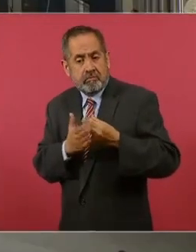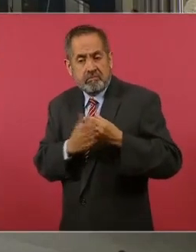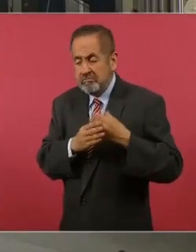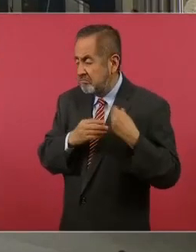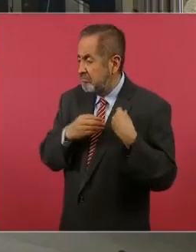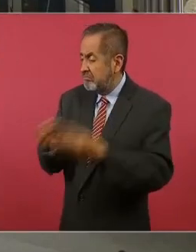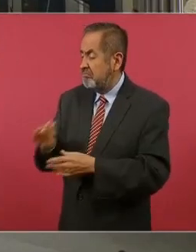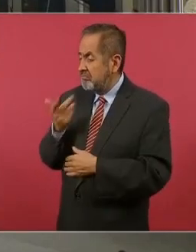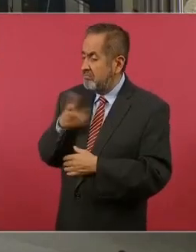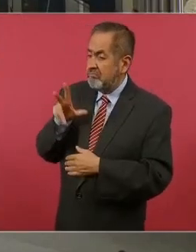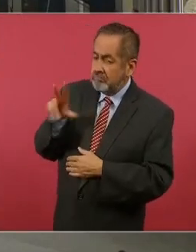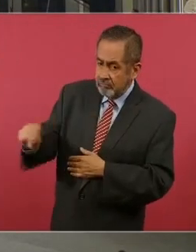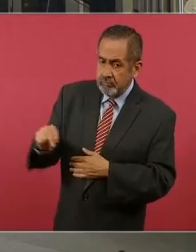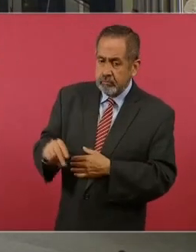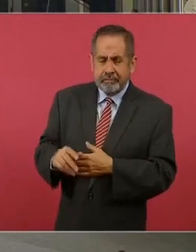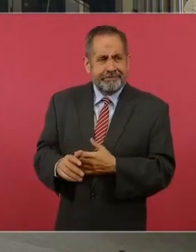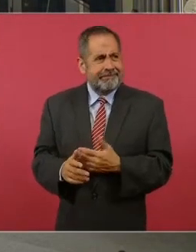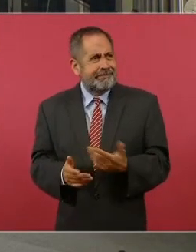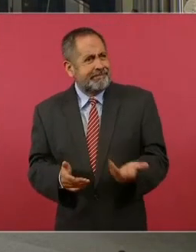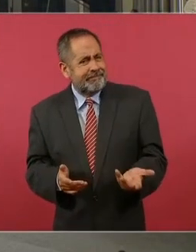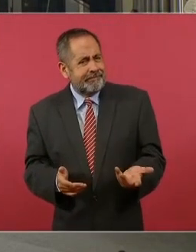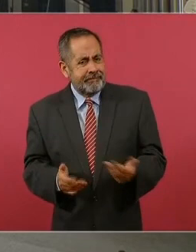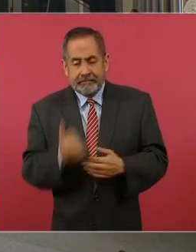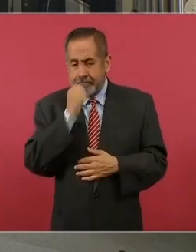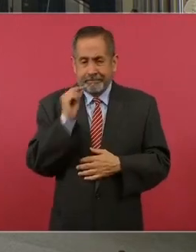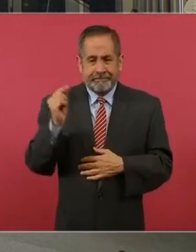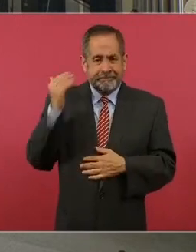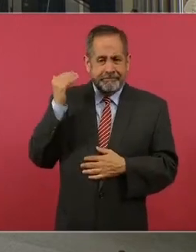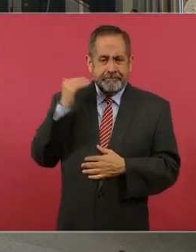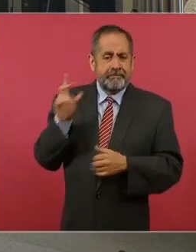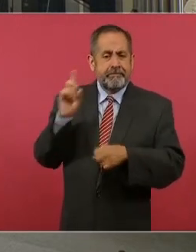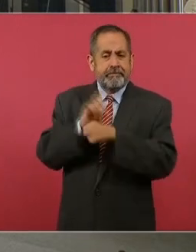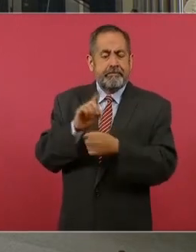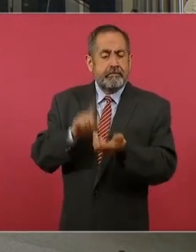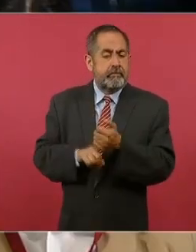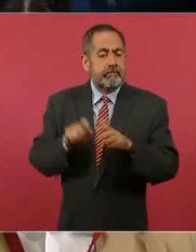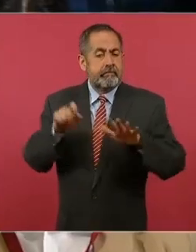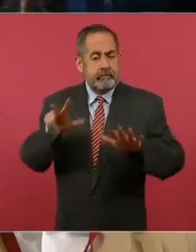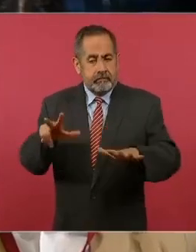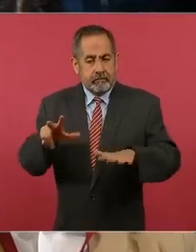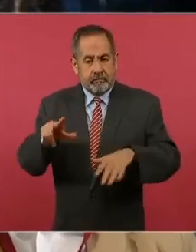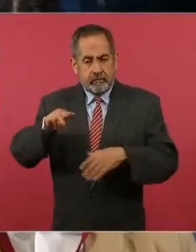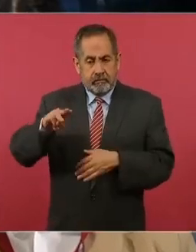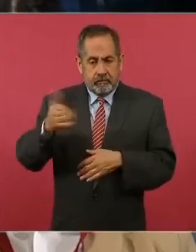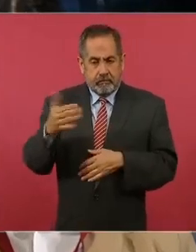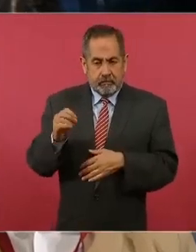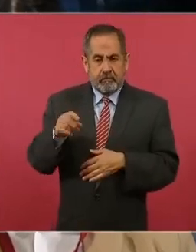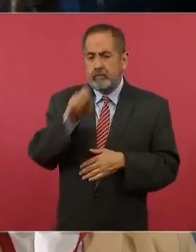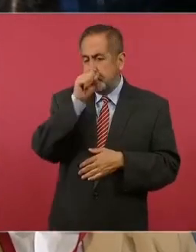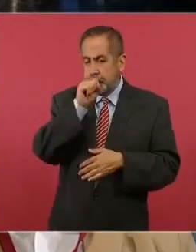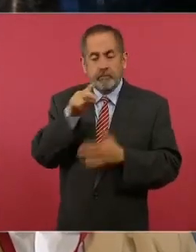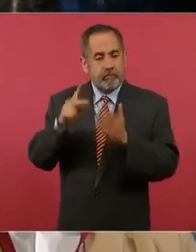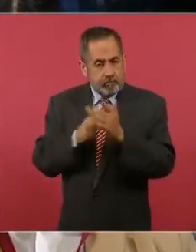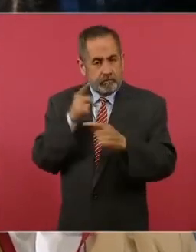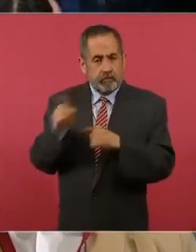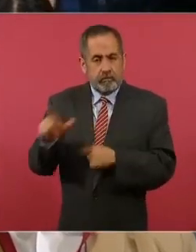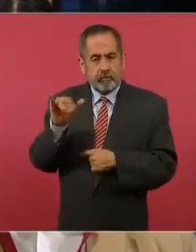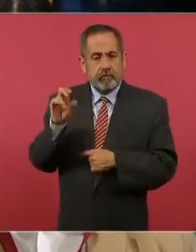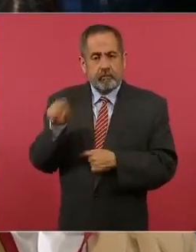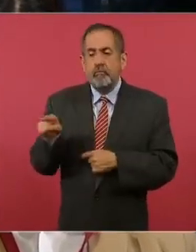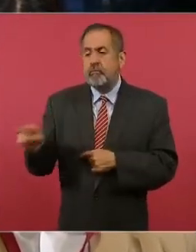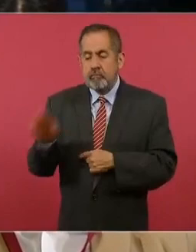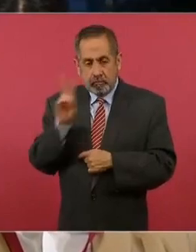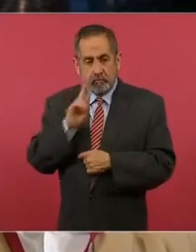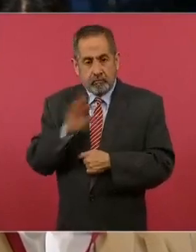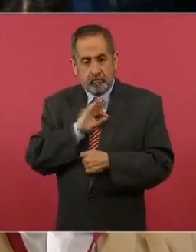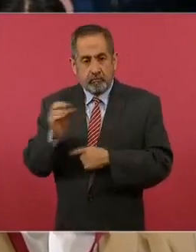respecto a esa su falsa negativa. Apenas el pasado 28 de mayo, nuevamente el señor Leoncio tuvo la